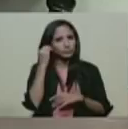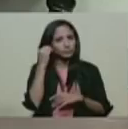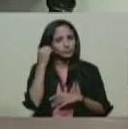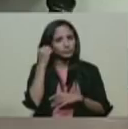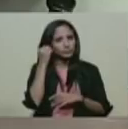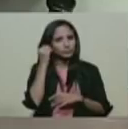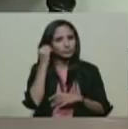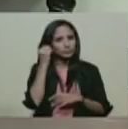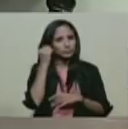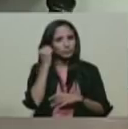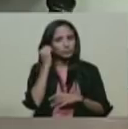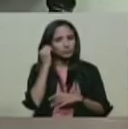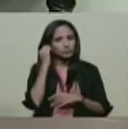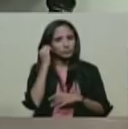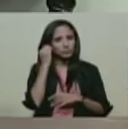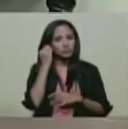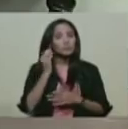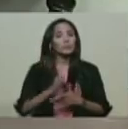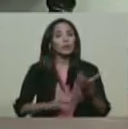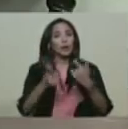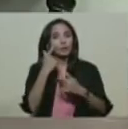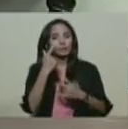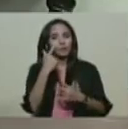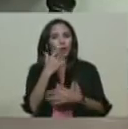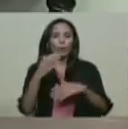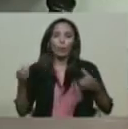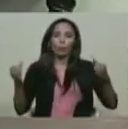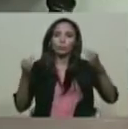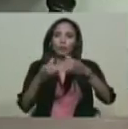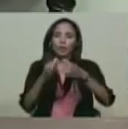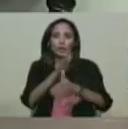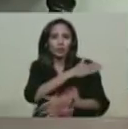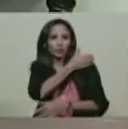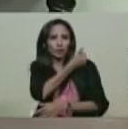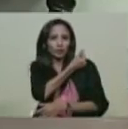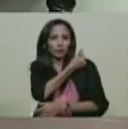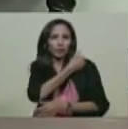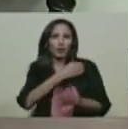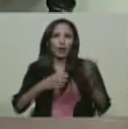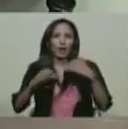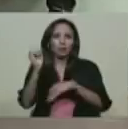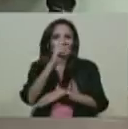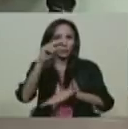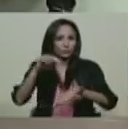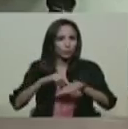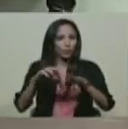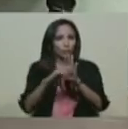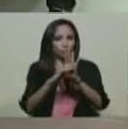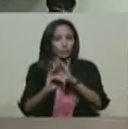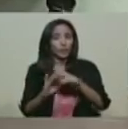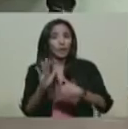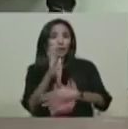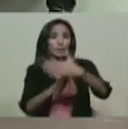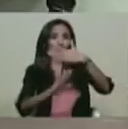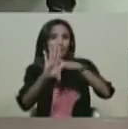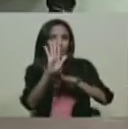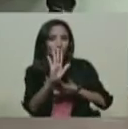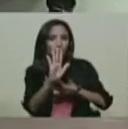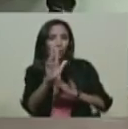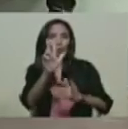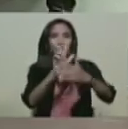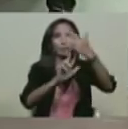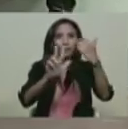Carolis Pérez. Fíjense ustedes, la junta directiva de la Asamblea Constituyente, de cinco, tres